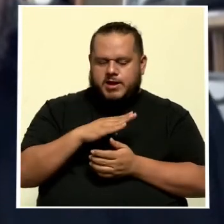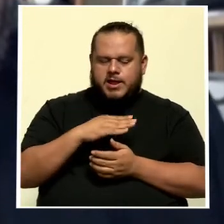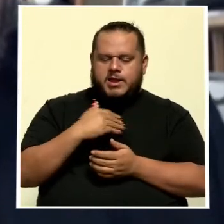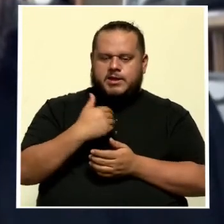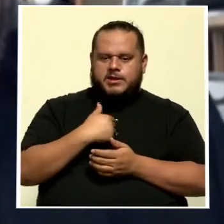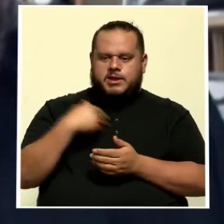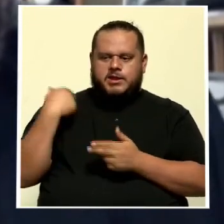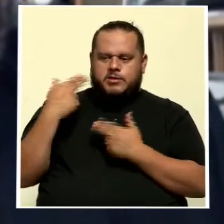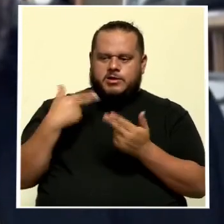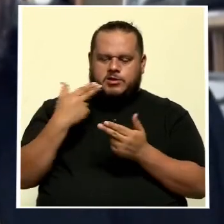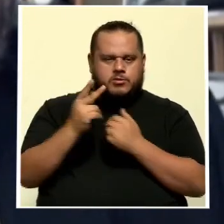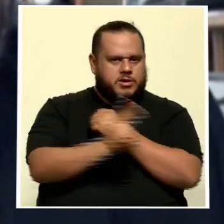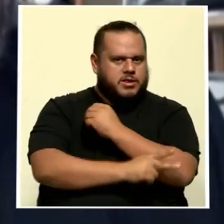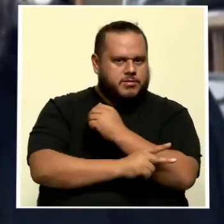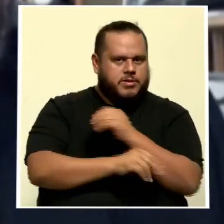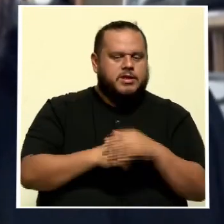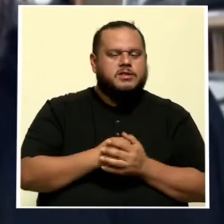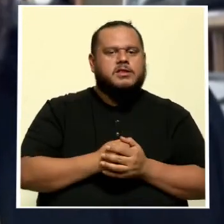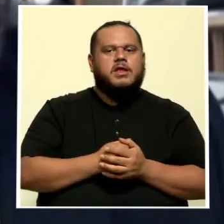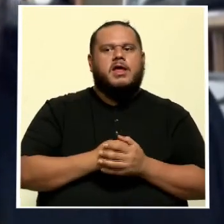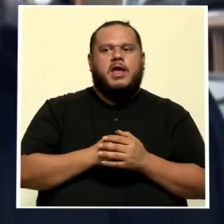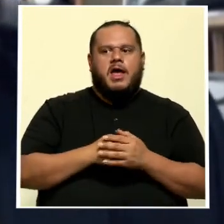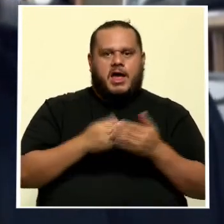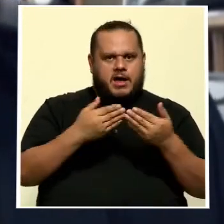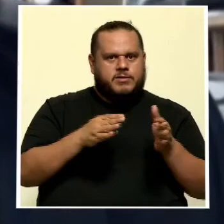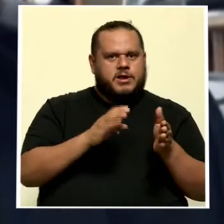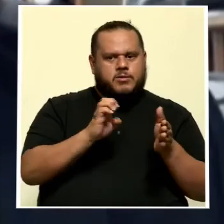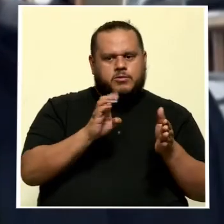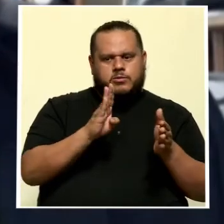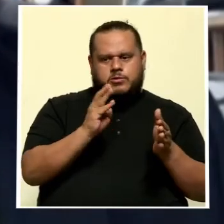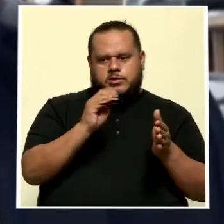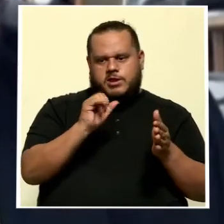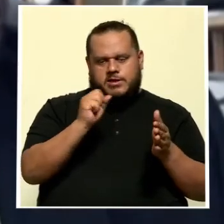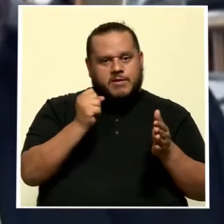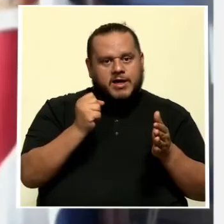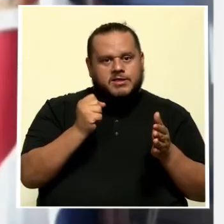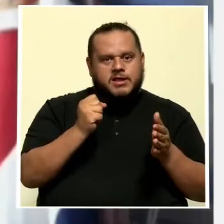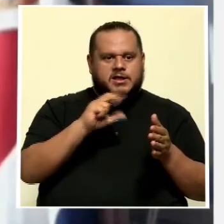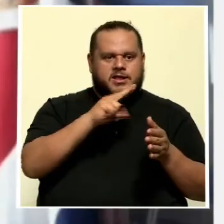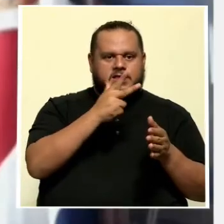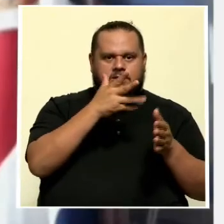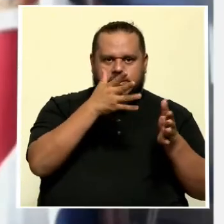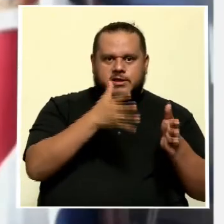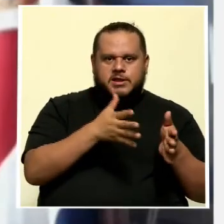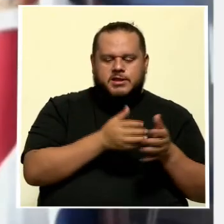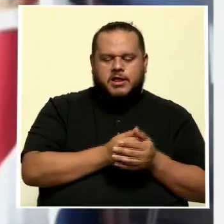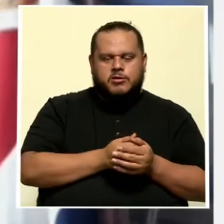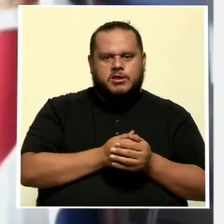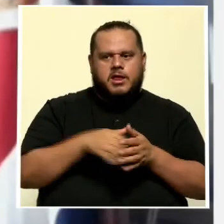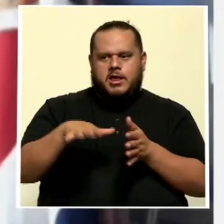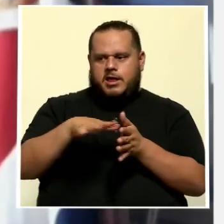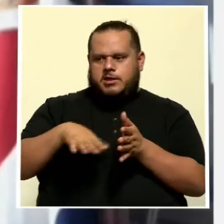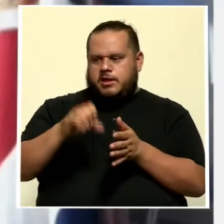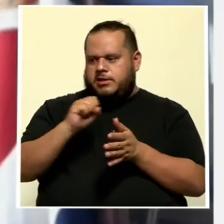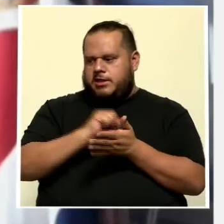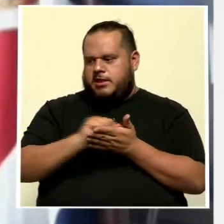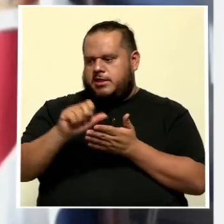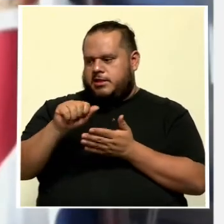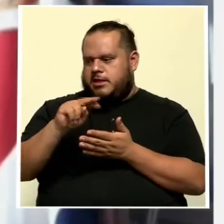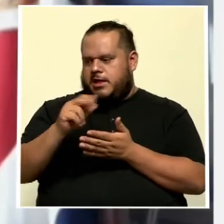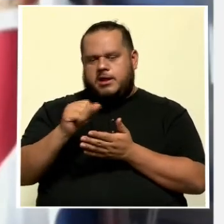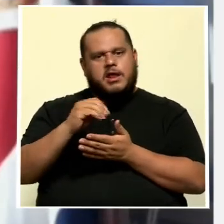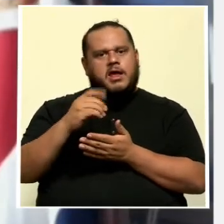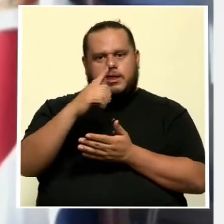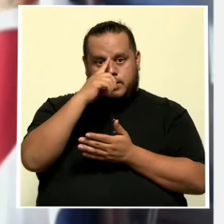del país, había unos CEBAIS que estaban tercerizados en cooperativas en zona de Santana y Escazú y daban mucho